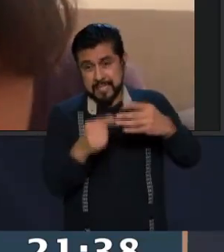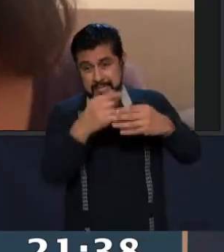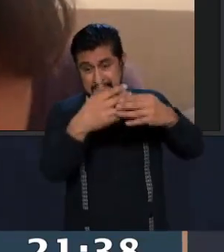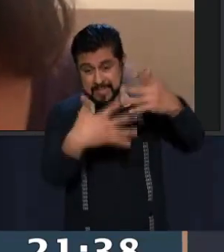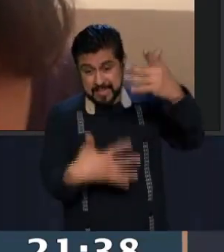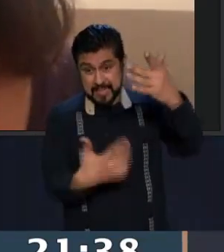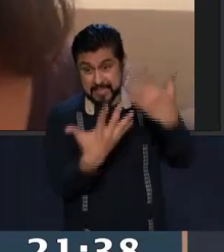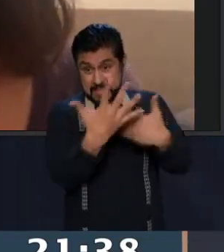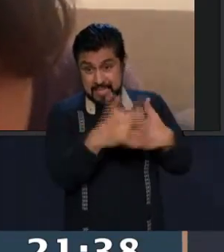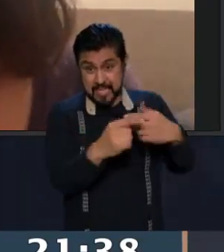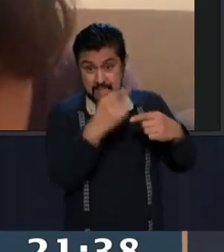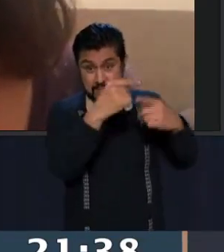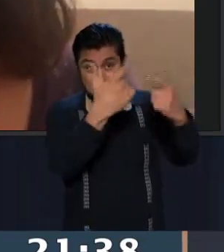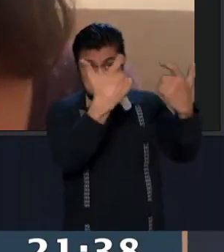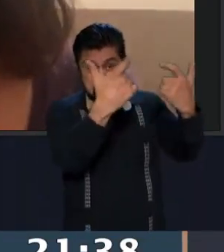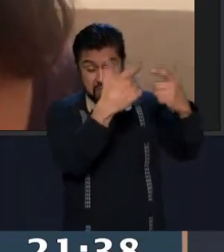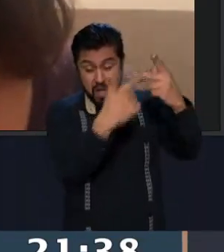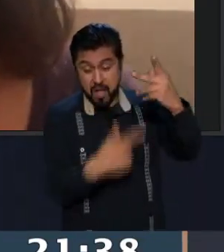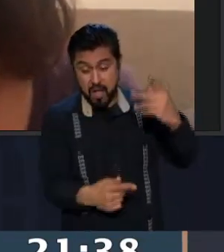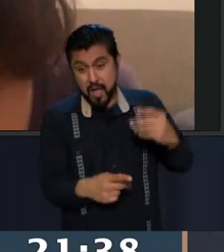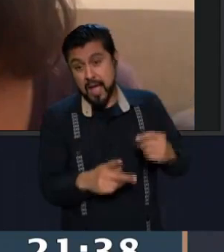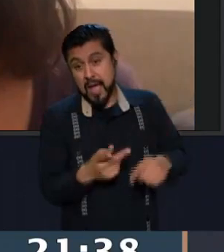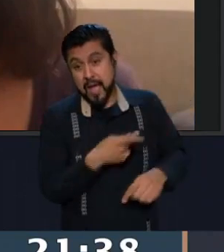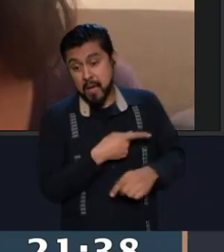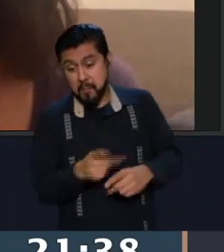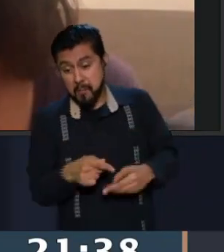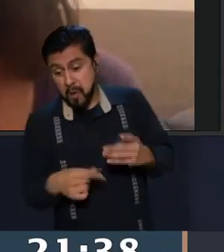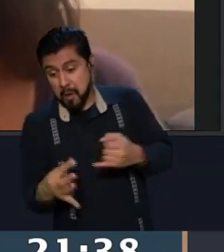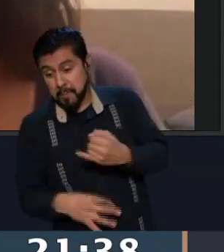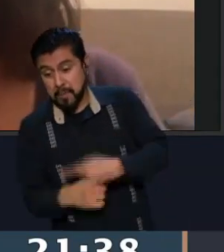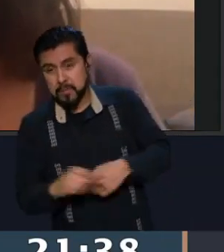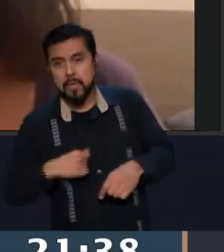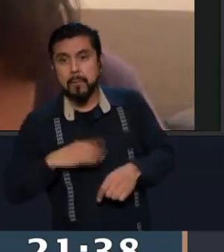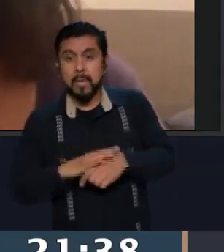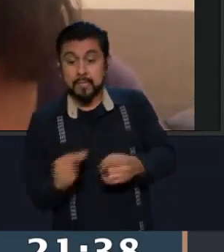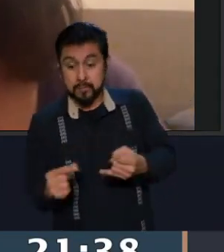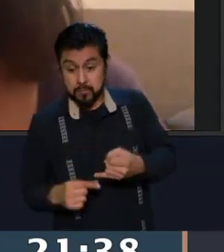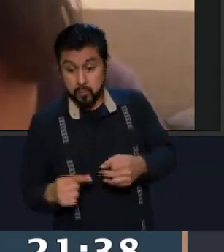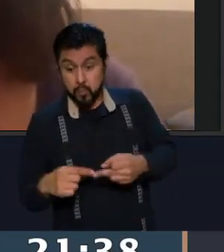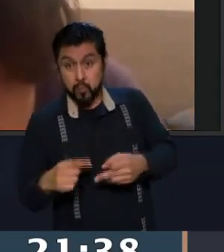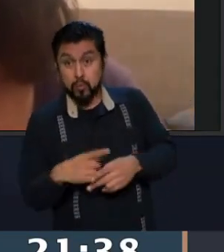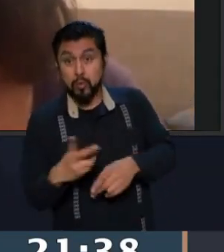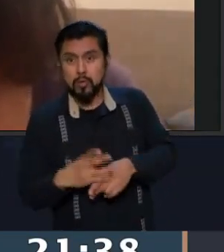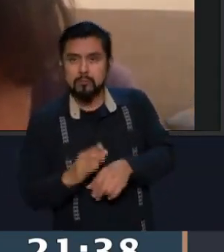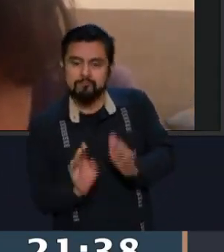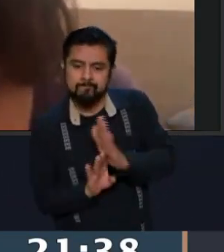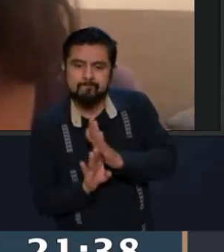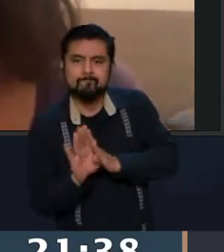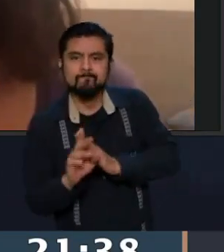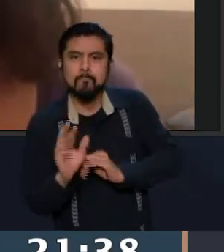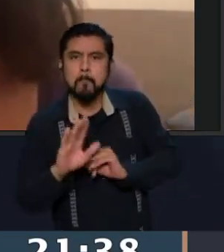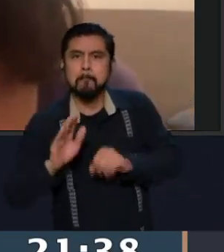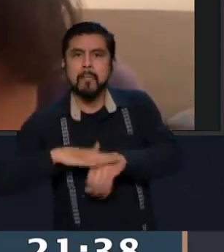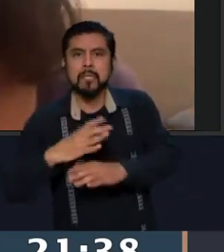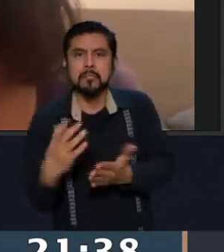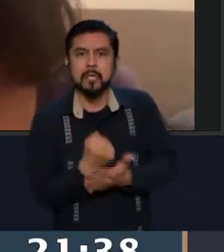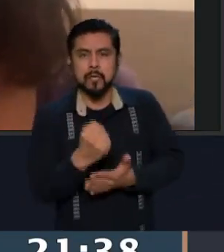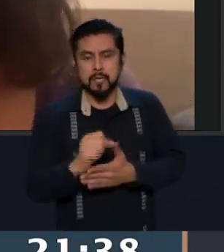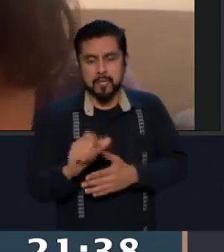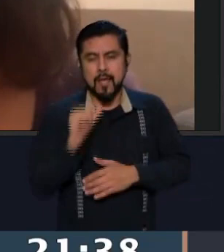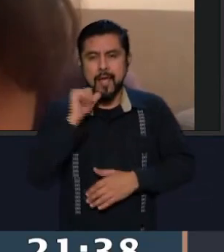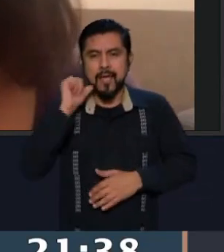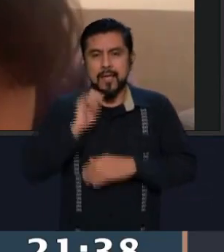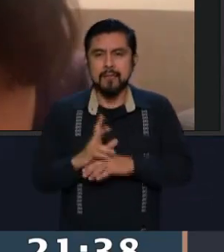los que más beneficiados se han visto de toda esta política laboral y política social, porque sí, ayer lo comentaba con Víctor